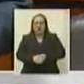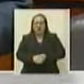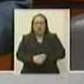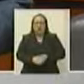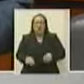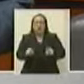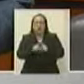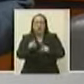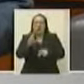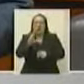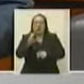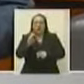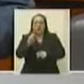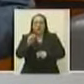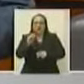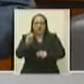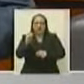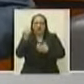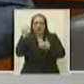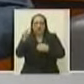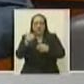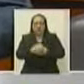También en Loreto, en Piura,